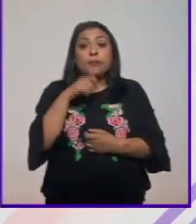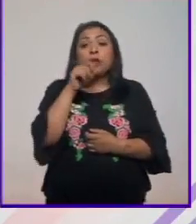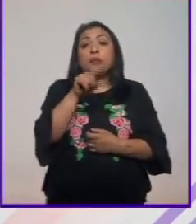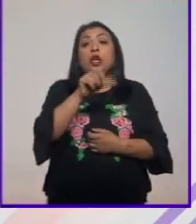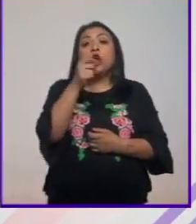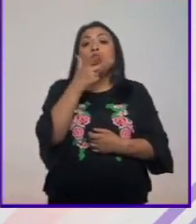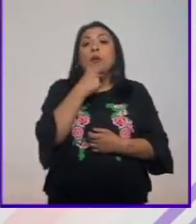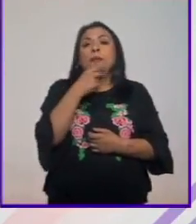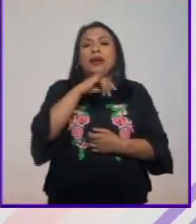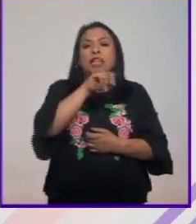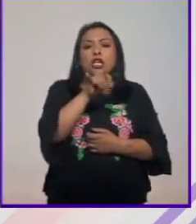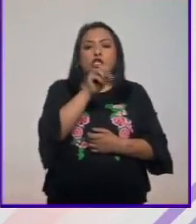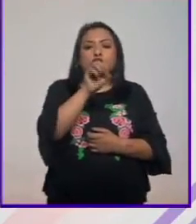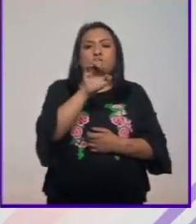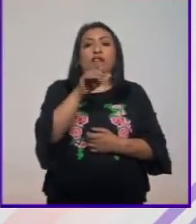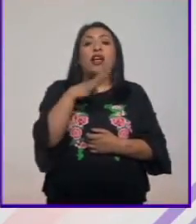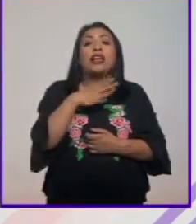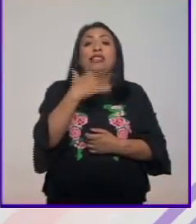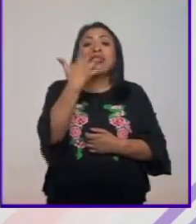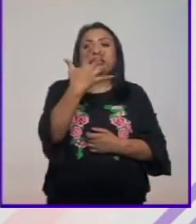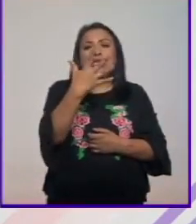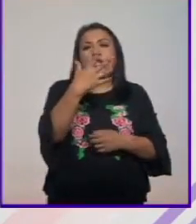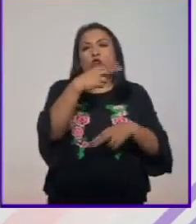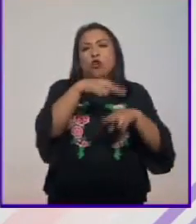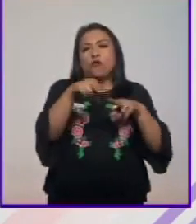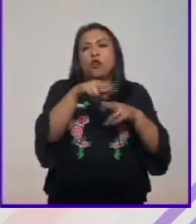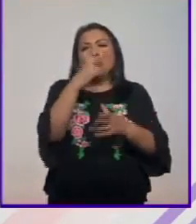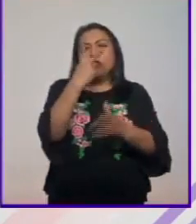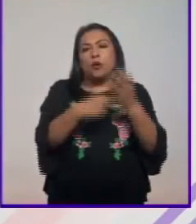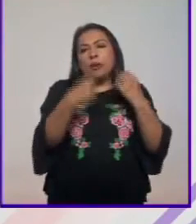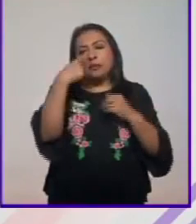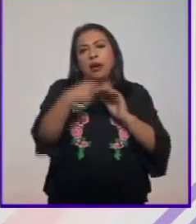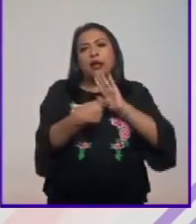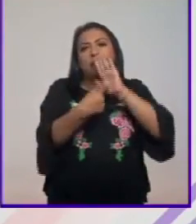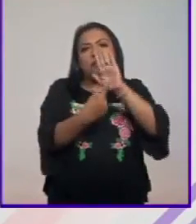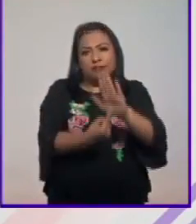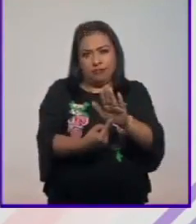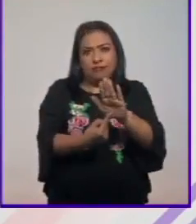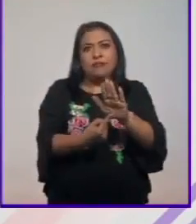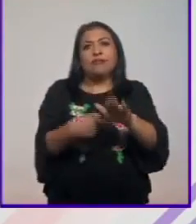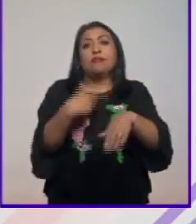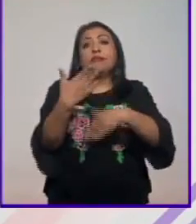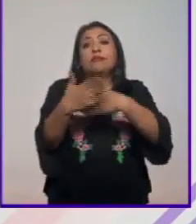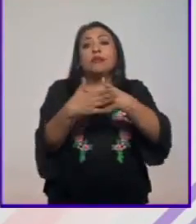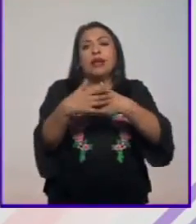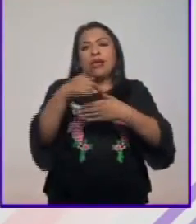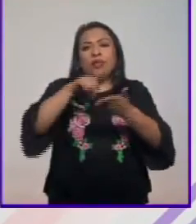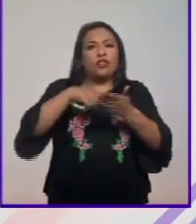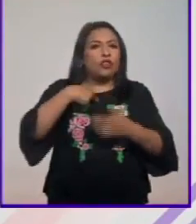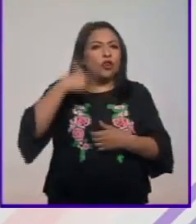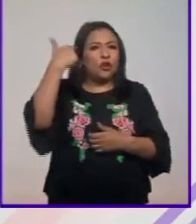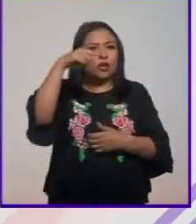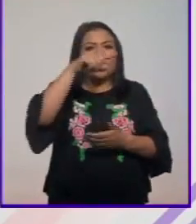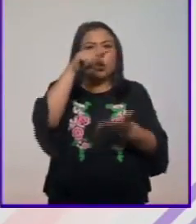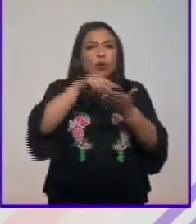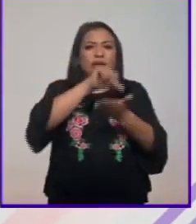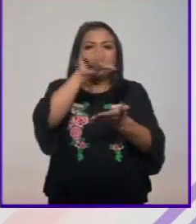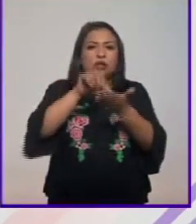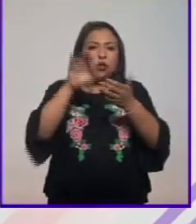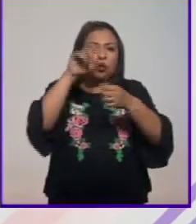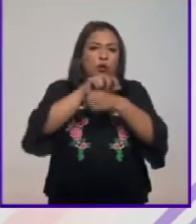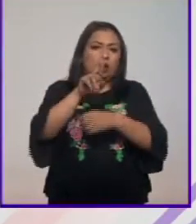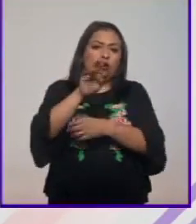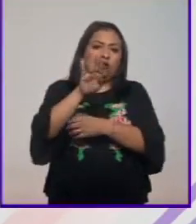de José Alfredo Jiménez, y tenemos 5 cortesías dobles para la presentación que sigue dentro de esta gira, que es en el Centro Cultural